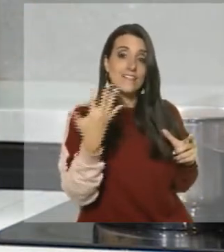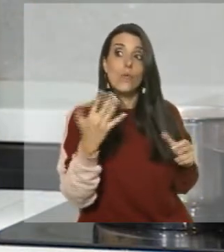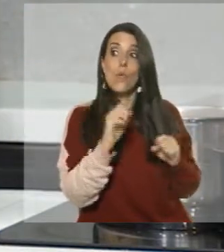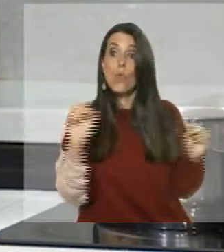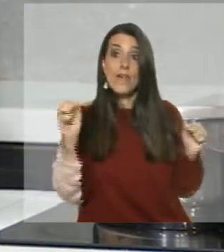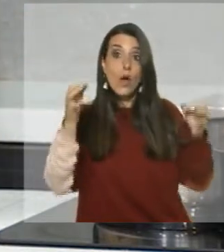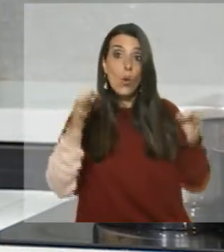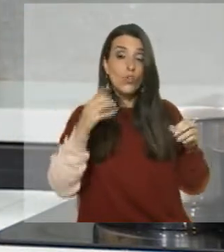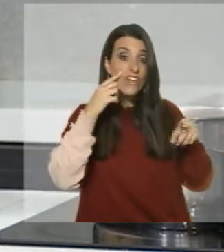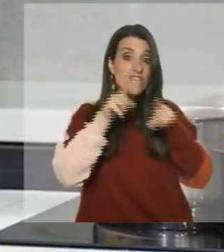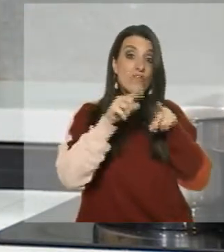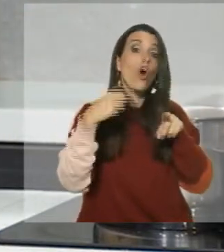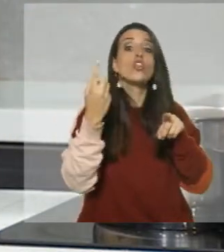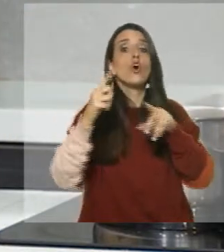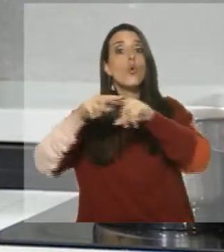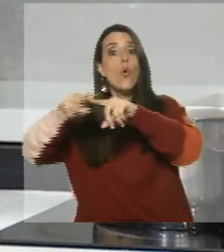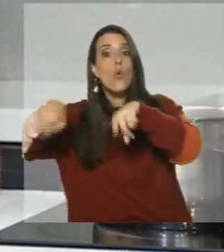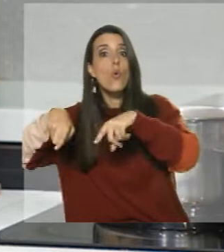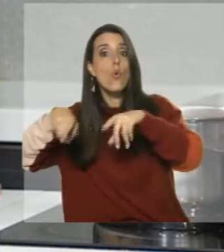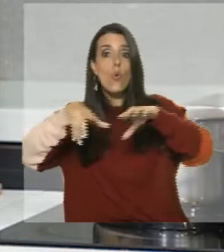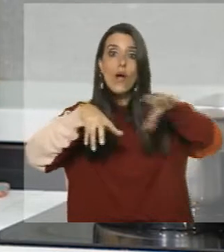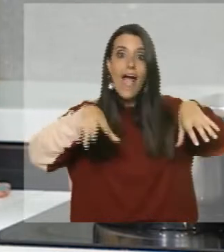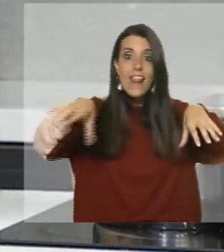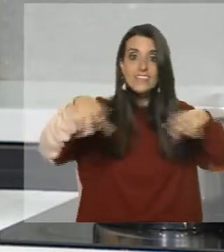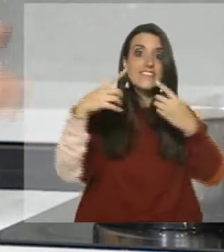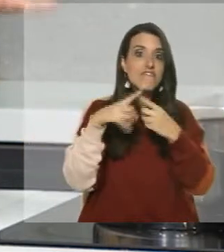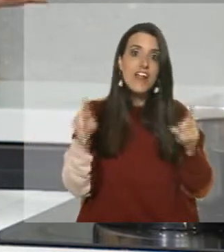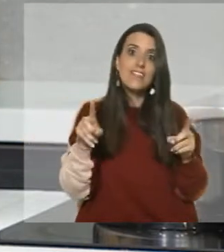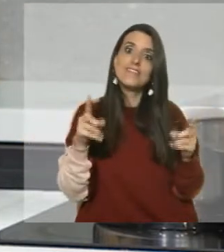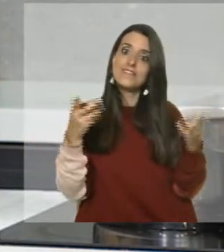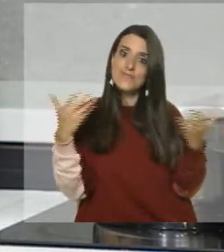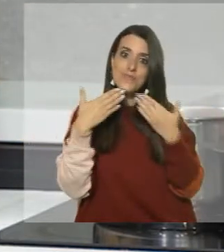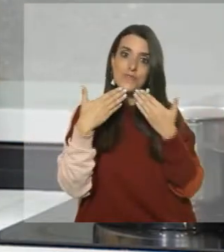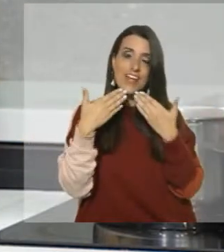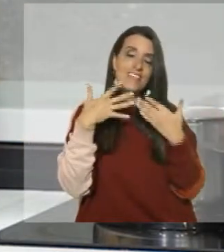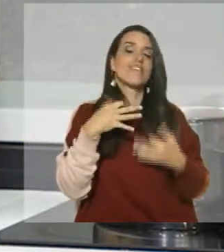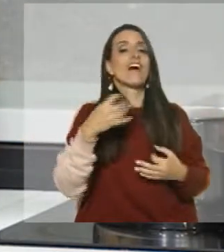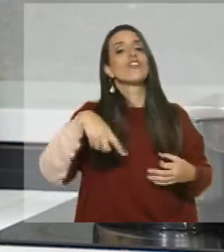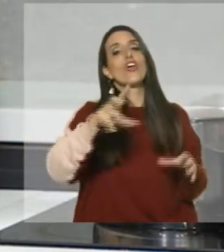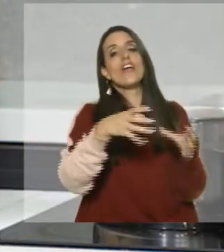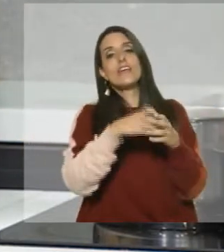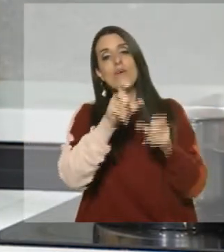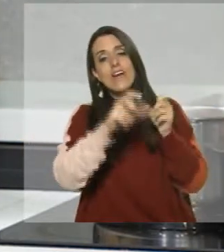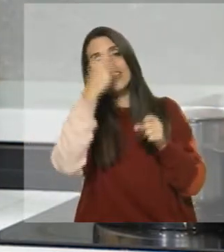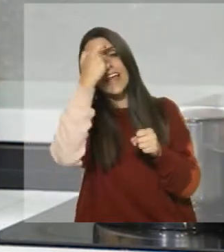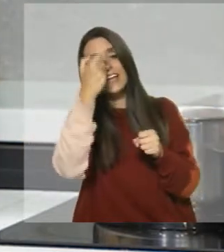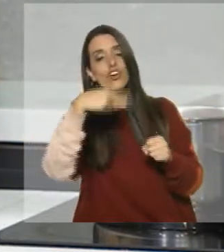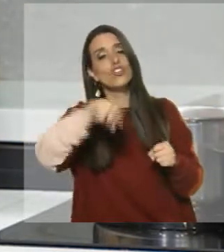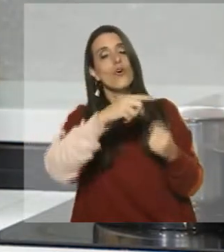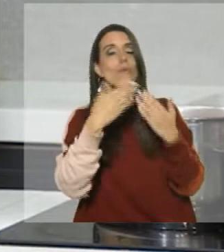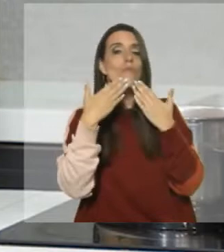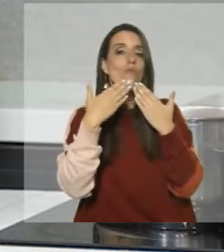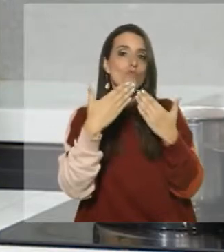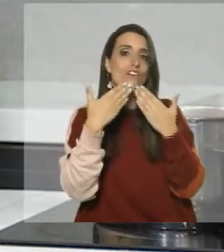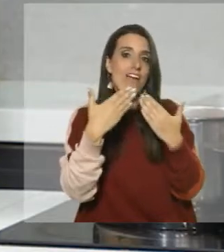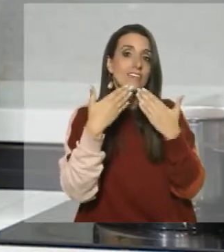estemos en vivo en dos estudios. Esto es un lujo que podemos darnos, así que gracias de verdad a todo el gran equipo que hace posible que podamos estar disfrutando de esto en